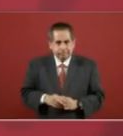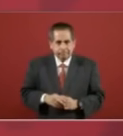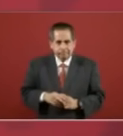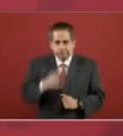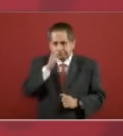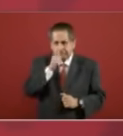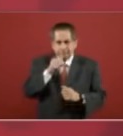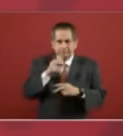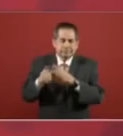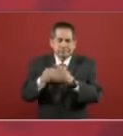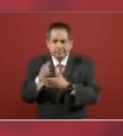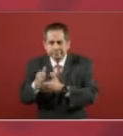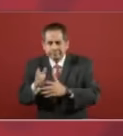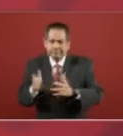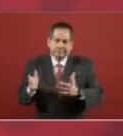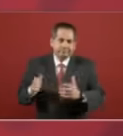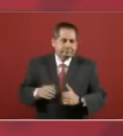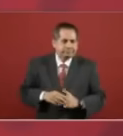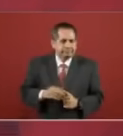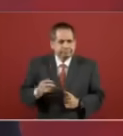no puedo